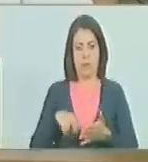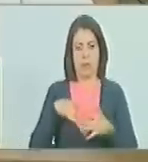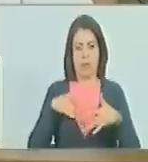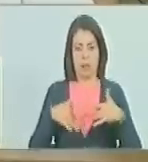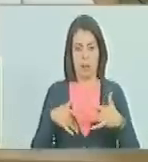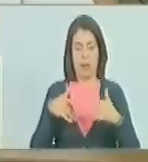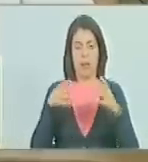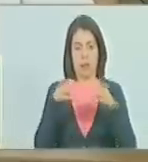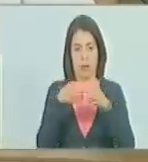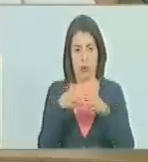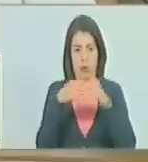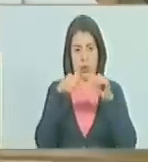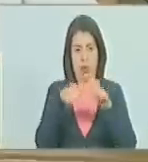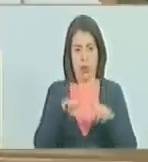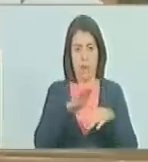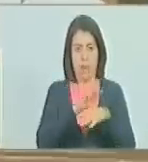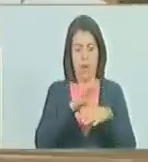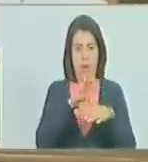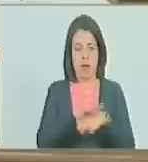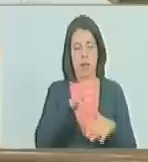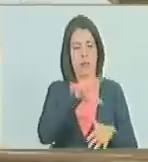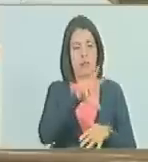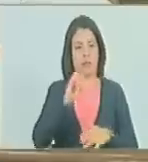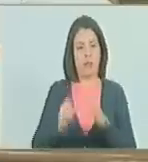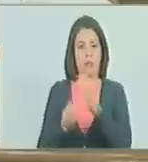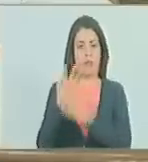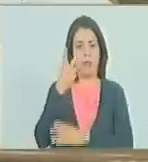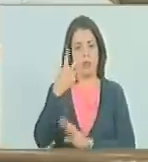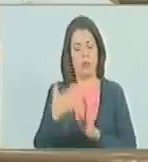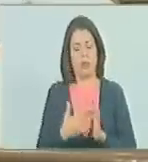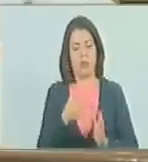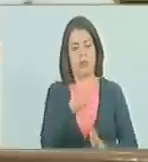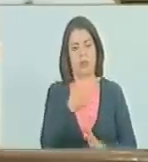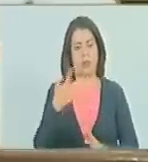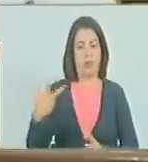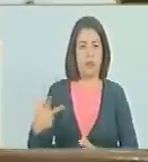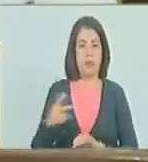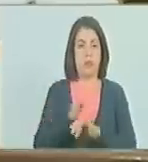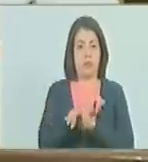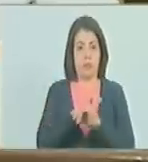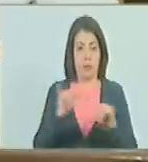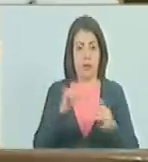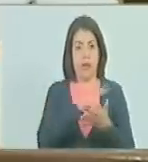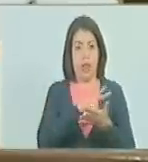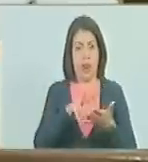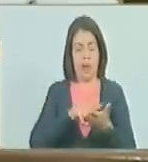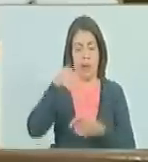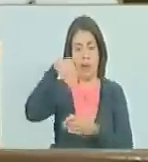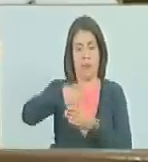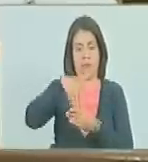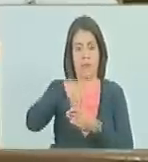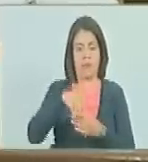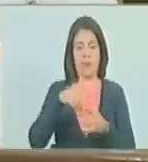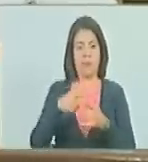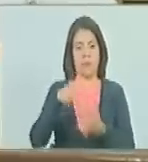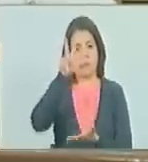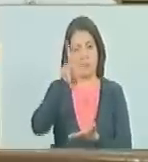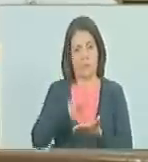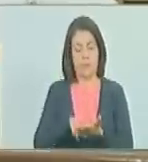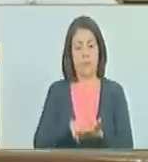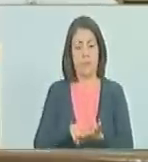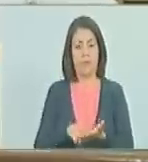de la sesión ordinaria del día martes 30 de mayo de 2023. Una vez leída y sometida a votación,